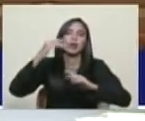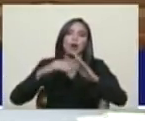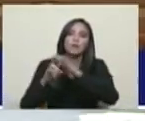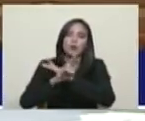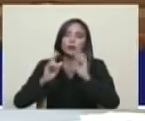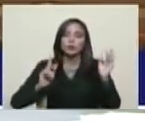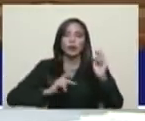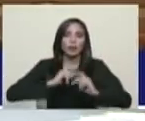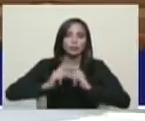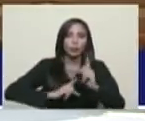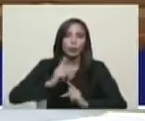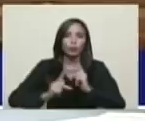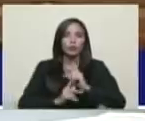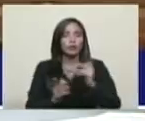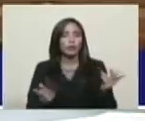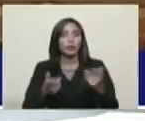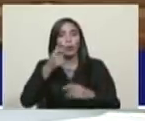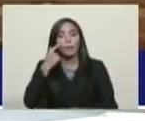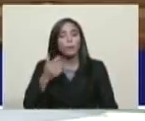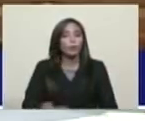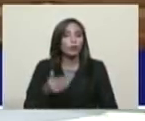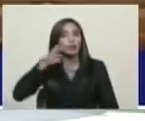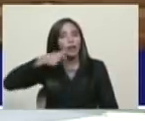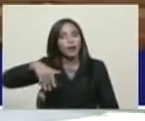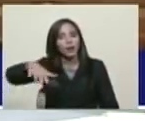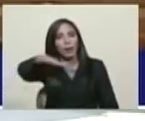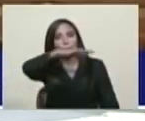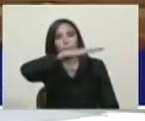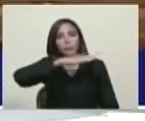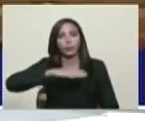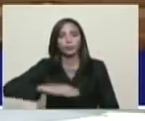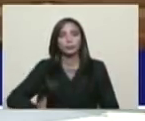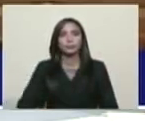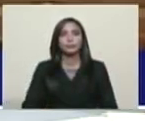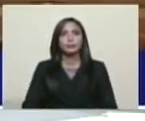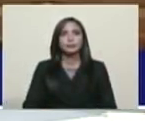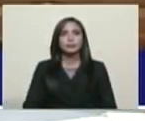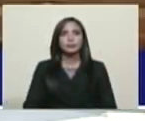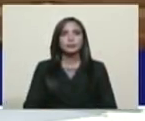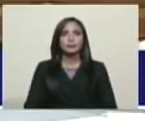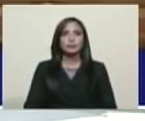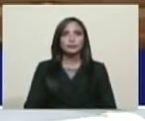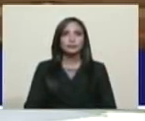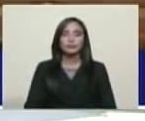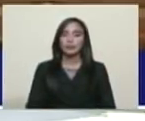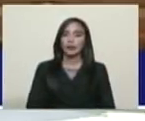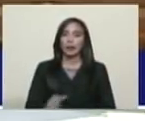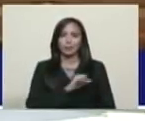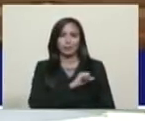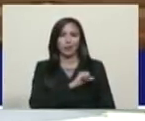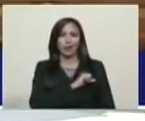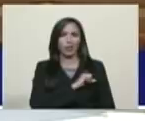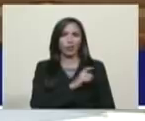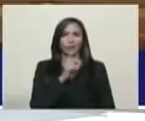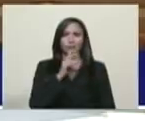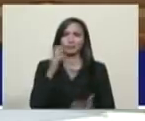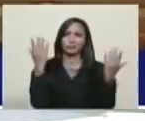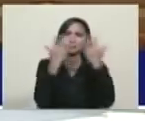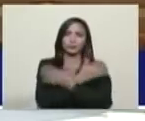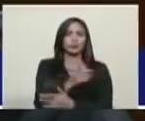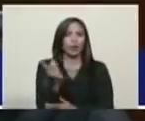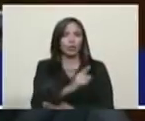agrícola, es en el campo venezolano. No coma coba, compadre. eche para